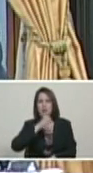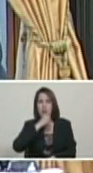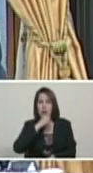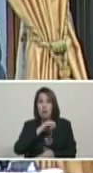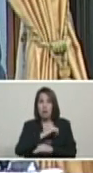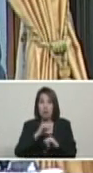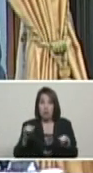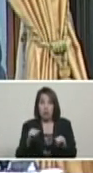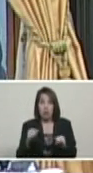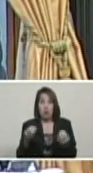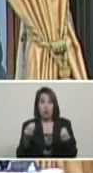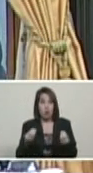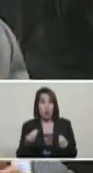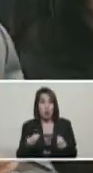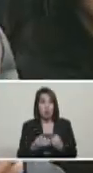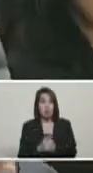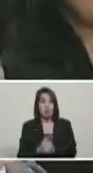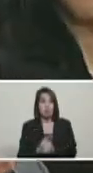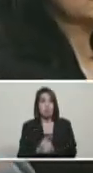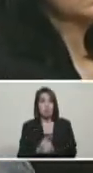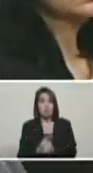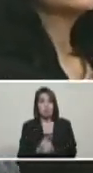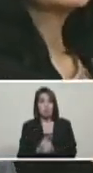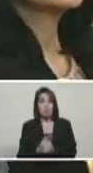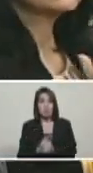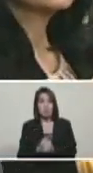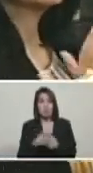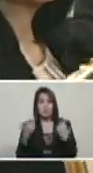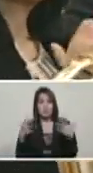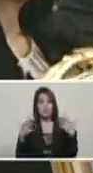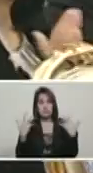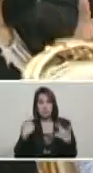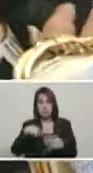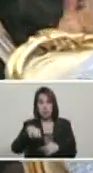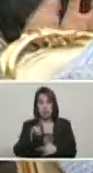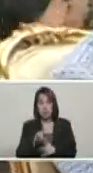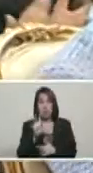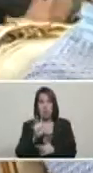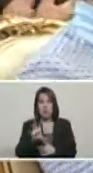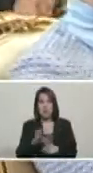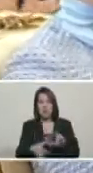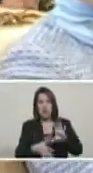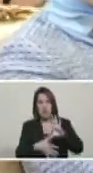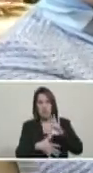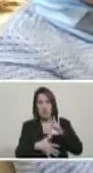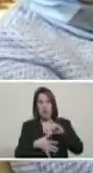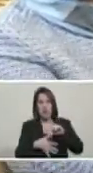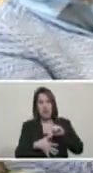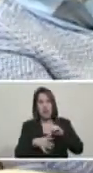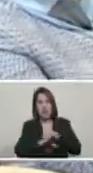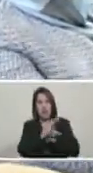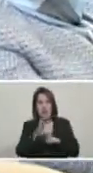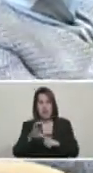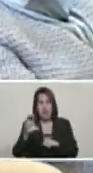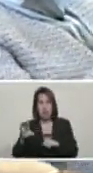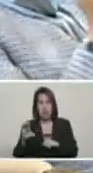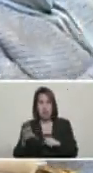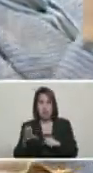100% pensionados. Creo que es el único país de América Latina y el Caribe que ha logrado esta meta.